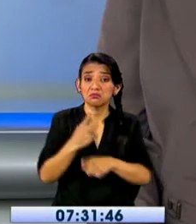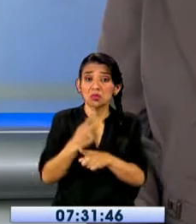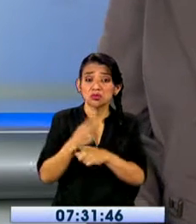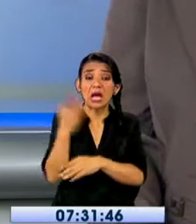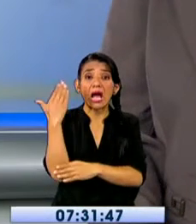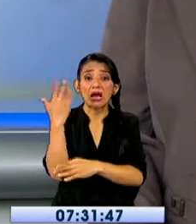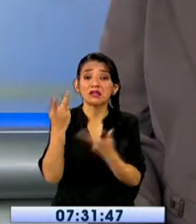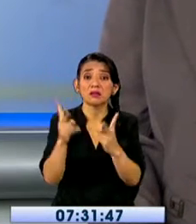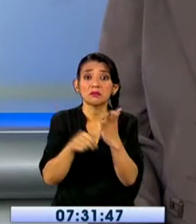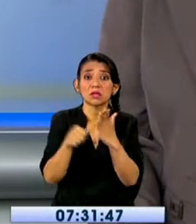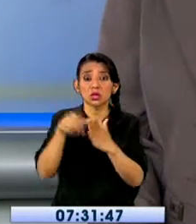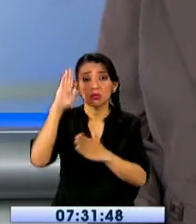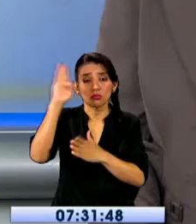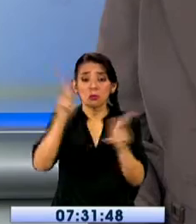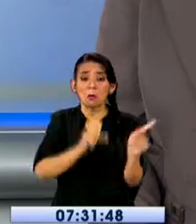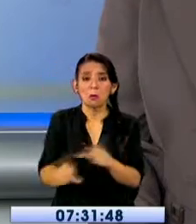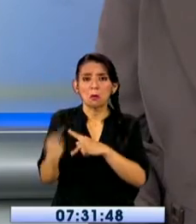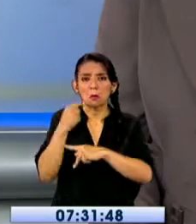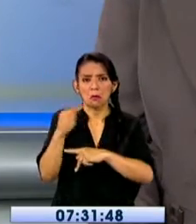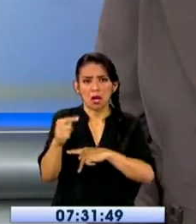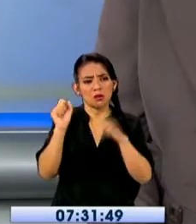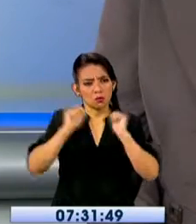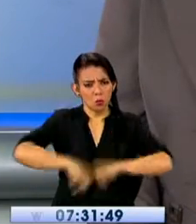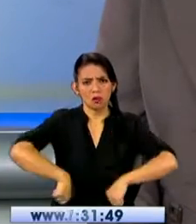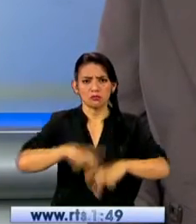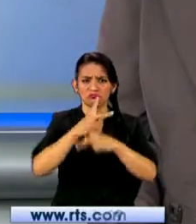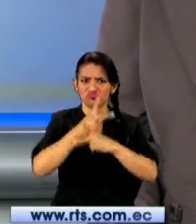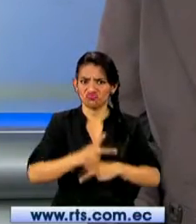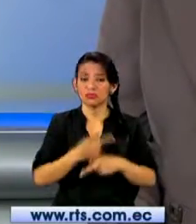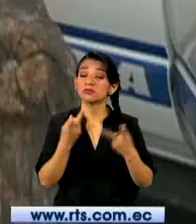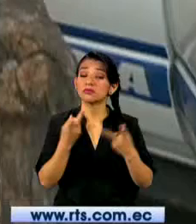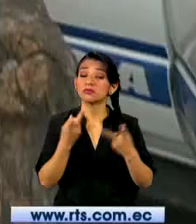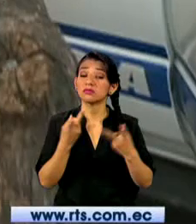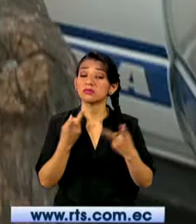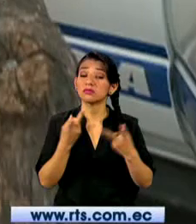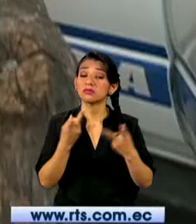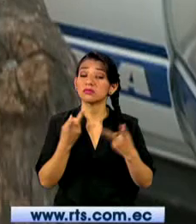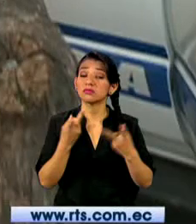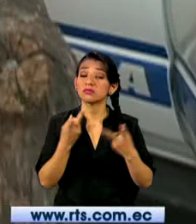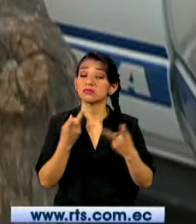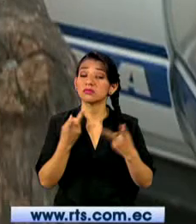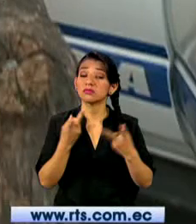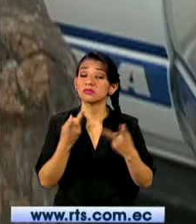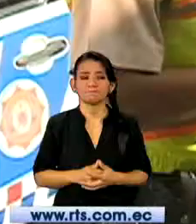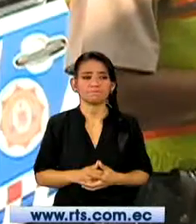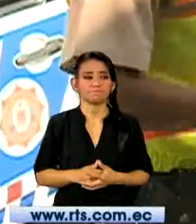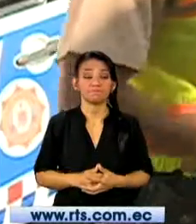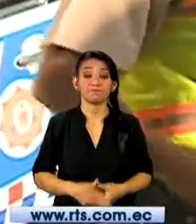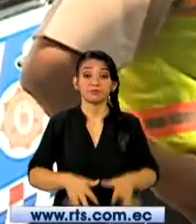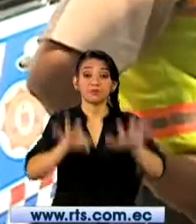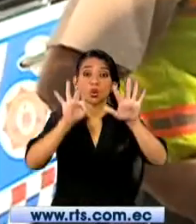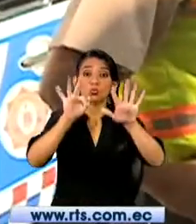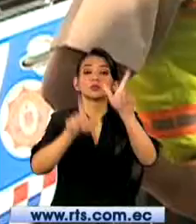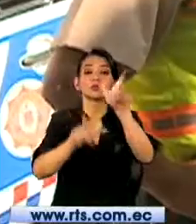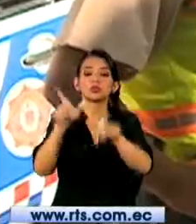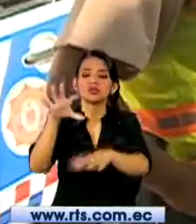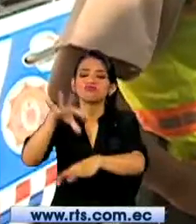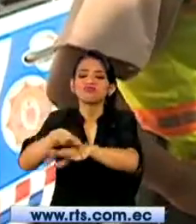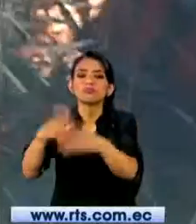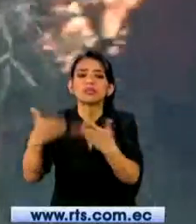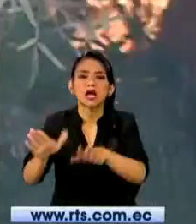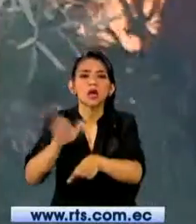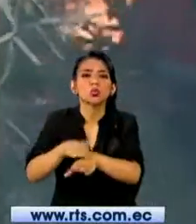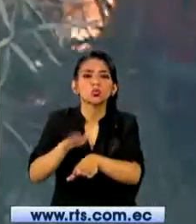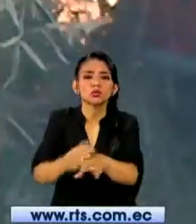activan programas para contrarrestar estos daños y evitar más incendios. Ya suman 8 los detenidos acusados de causar